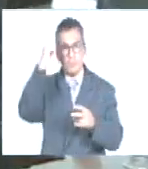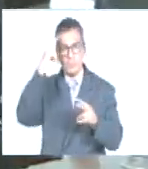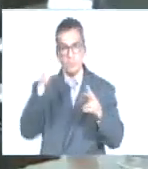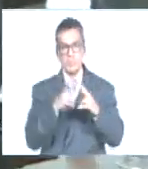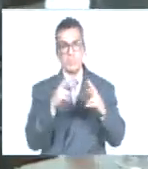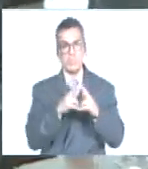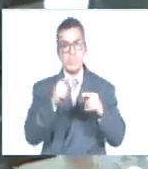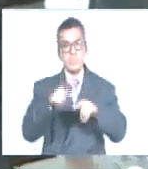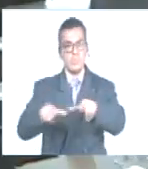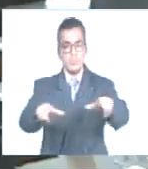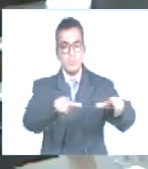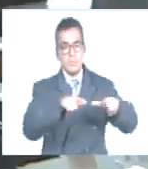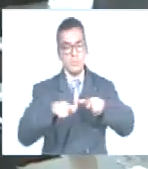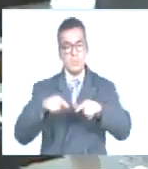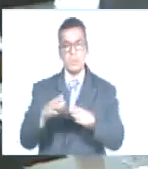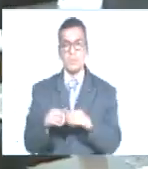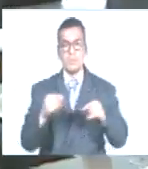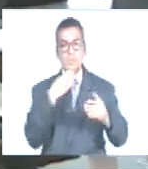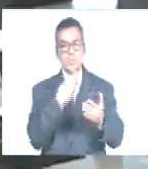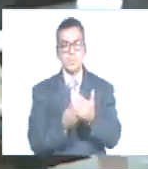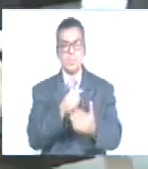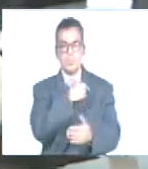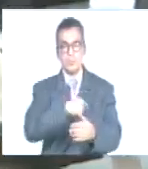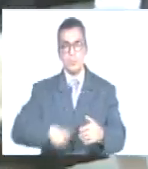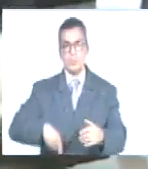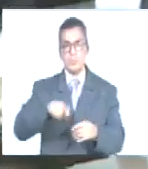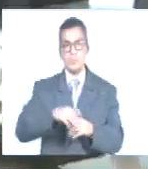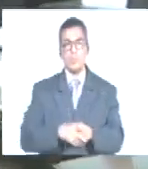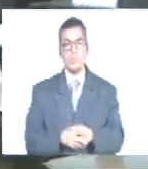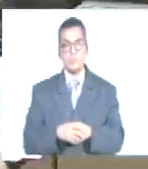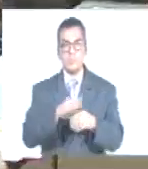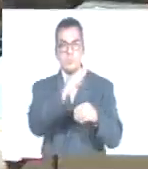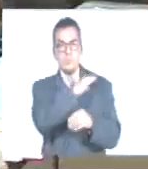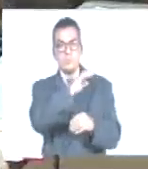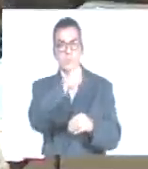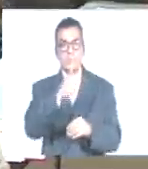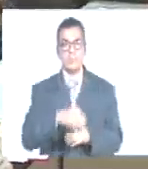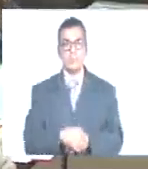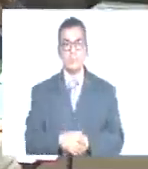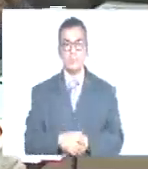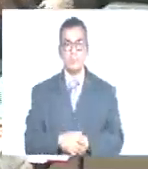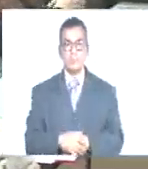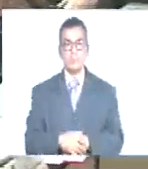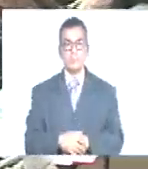reconocimiento en los espacios multilaterales. Muchas gracias, presidente, junta directiva.